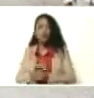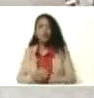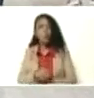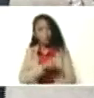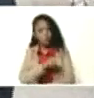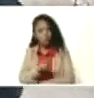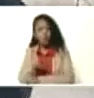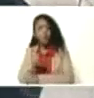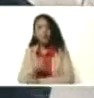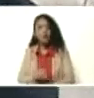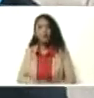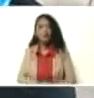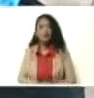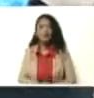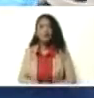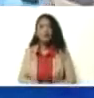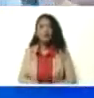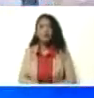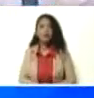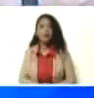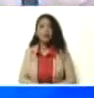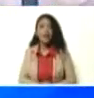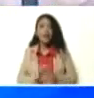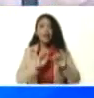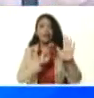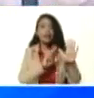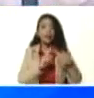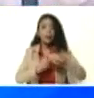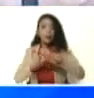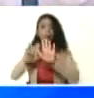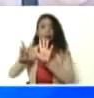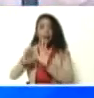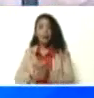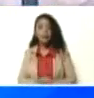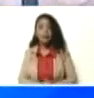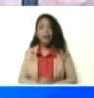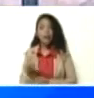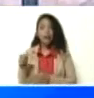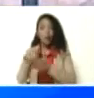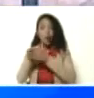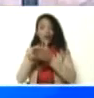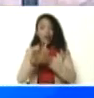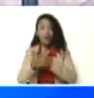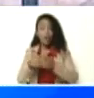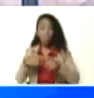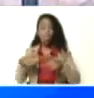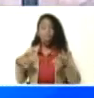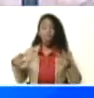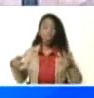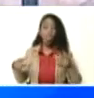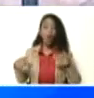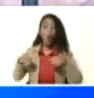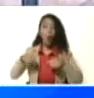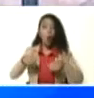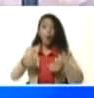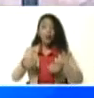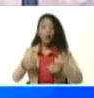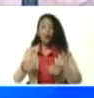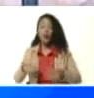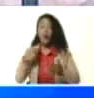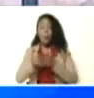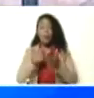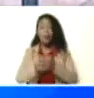Cúmplase. En el 7 más 7 es una batalla tremenda. Ahorita estamos en una batalla